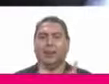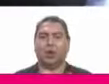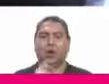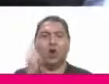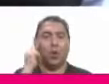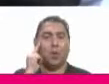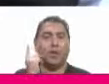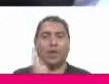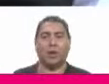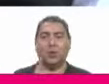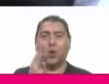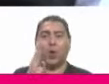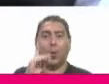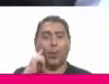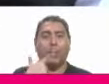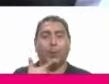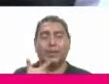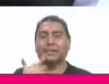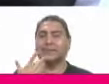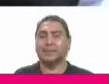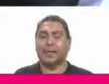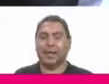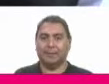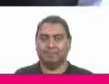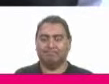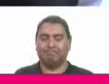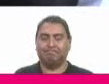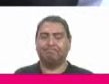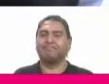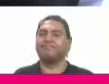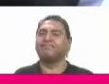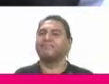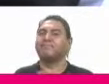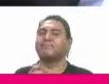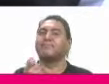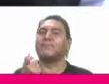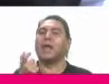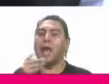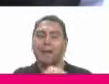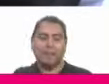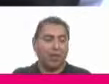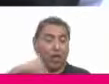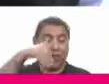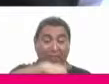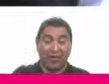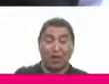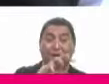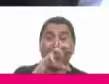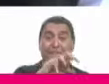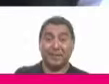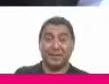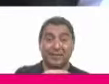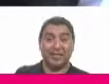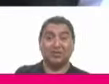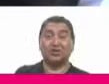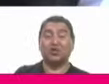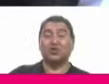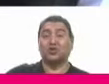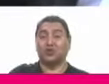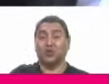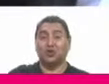el 91 bis, que cuando los empleados de una empresa hacen un bloqueo de la